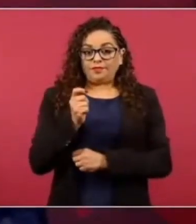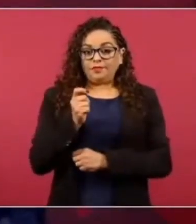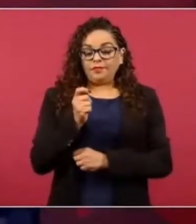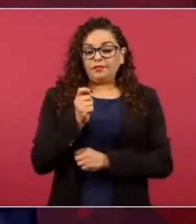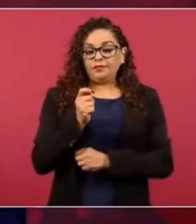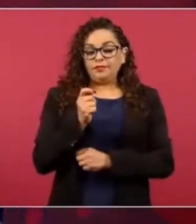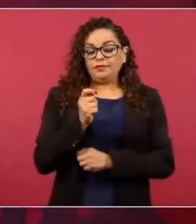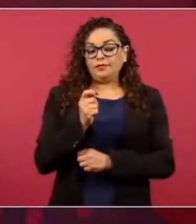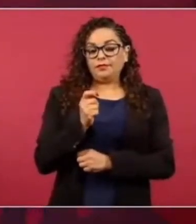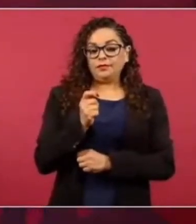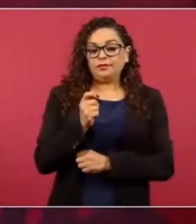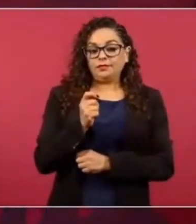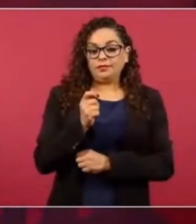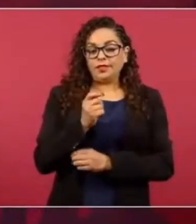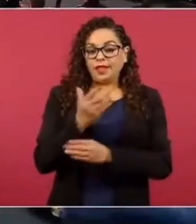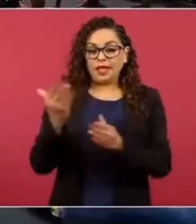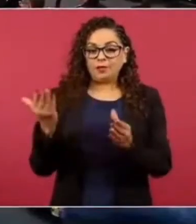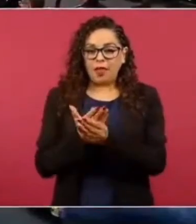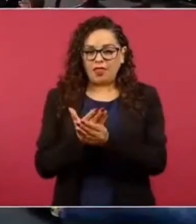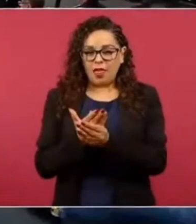investigaciones, incluso hasta